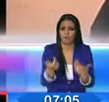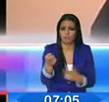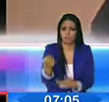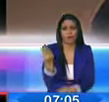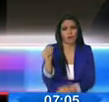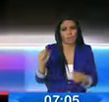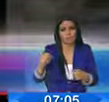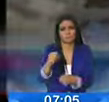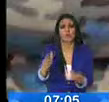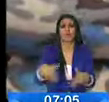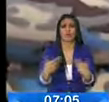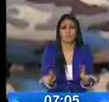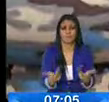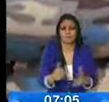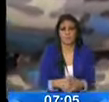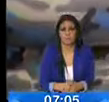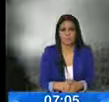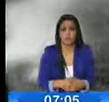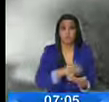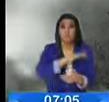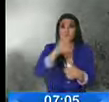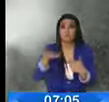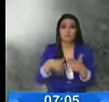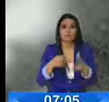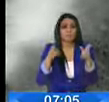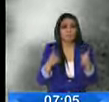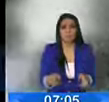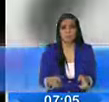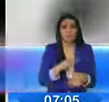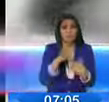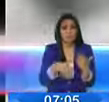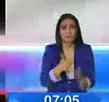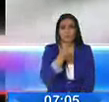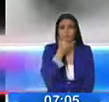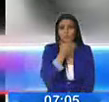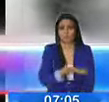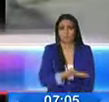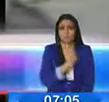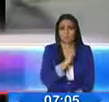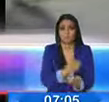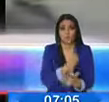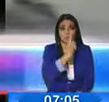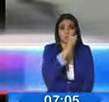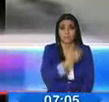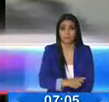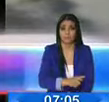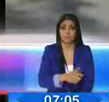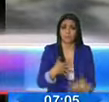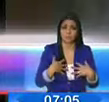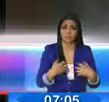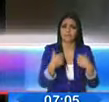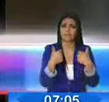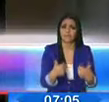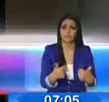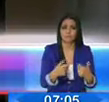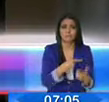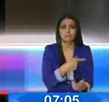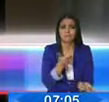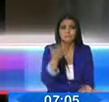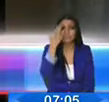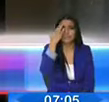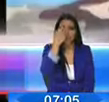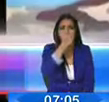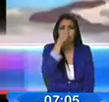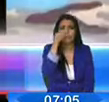una criatura todos son seres humanos entonces todos cometemos errores porque una persona sana no te va a hacer estas cosas los drones